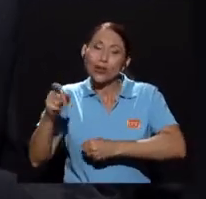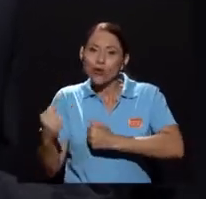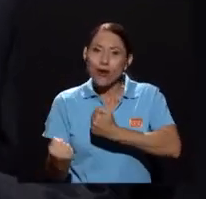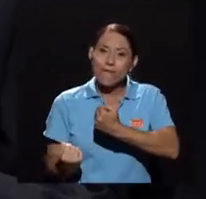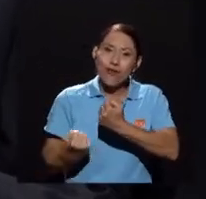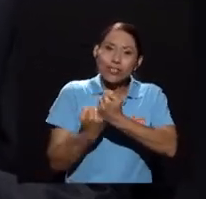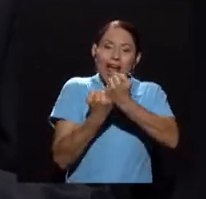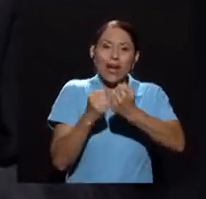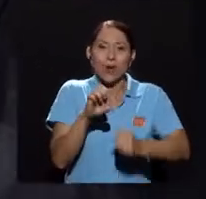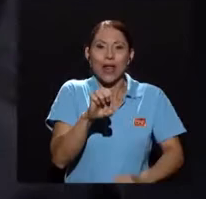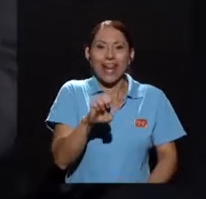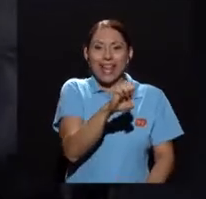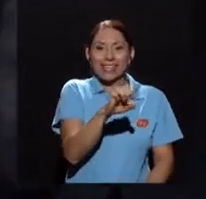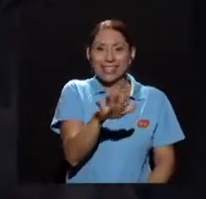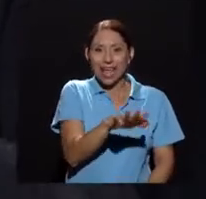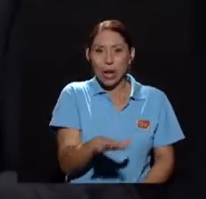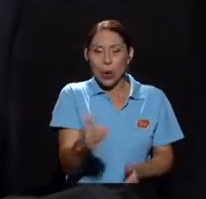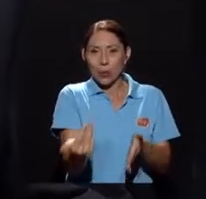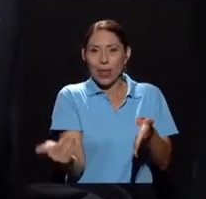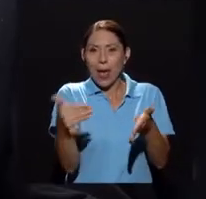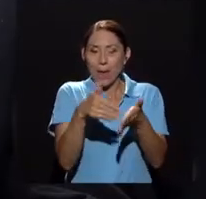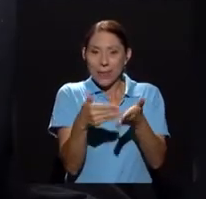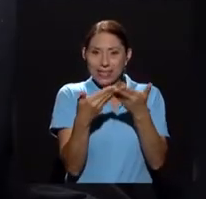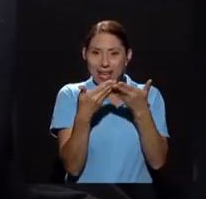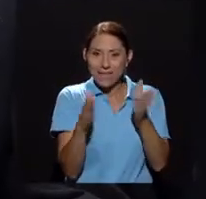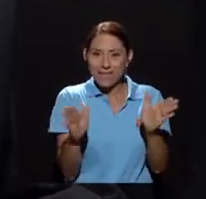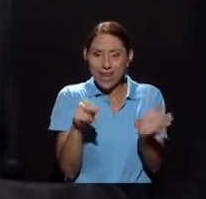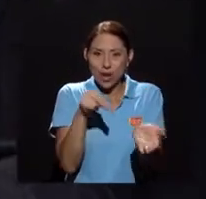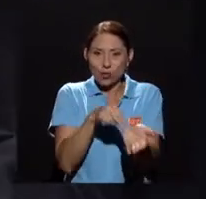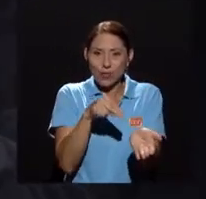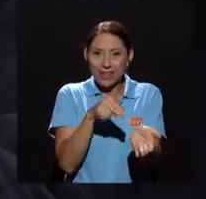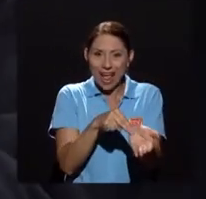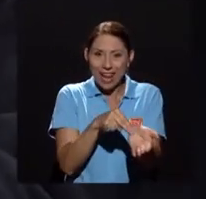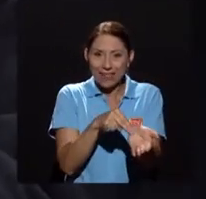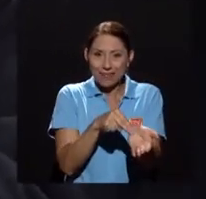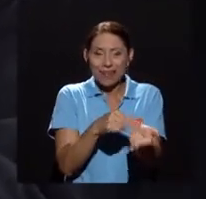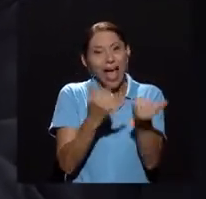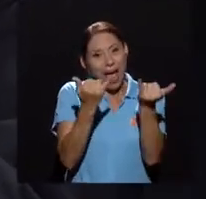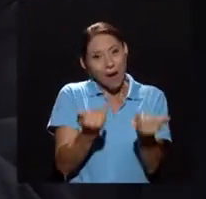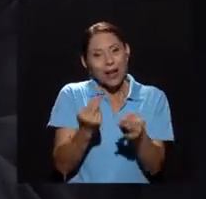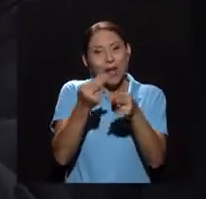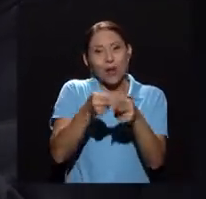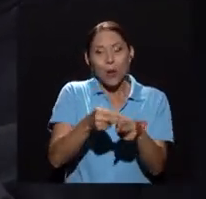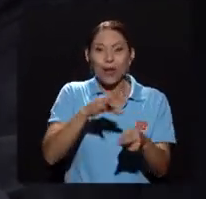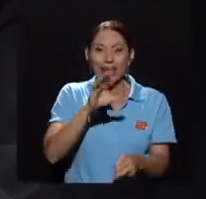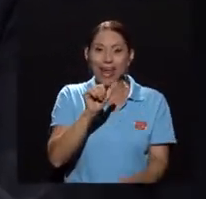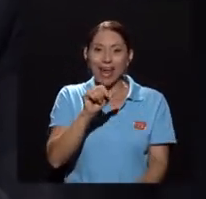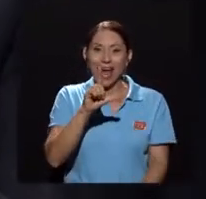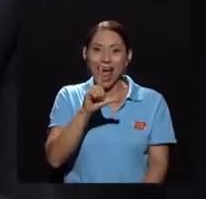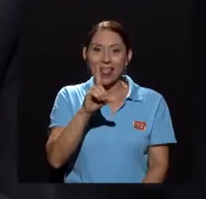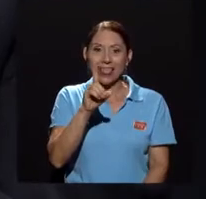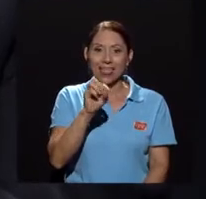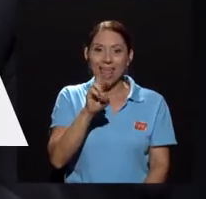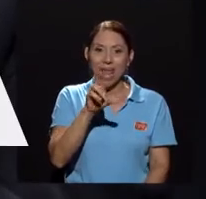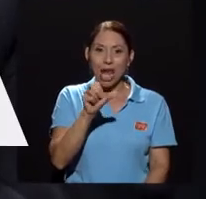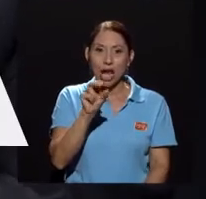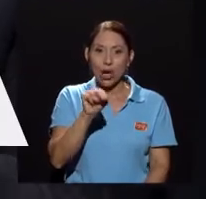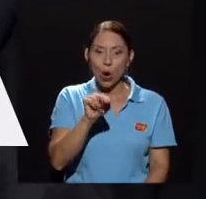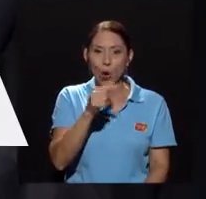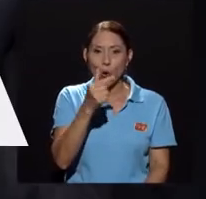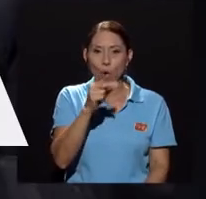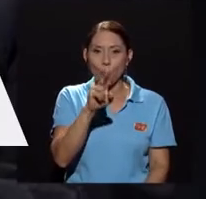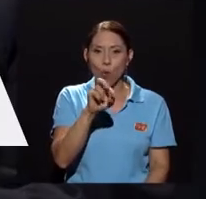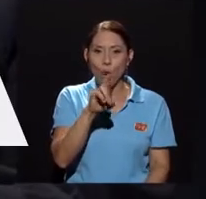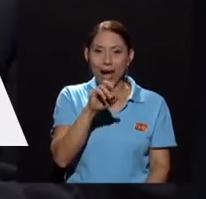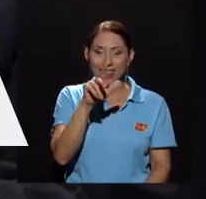este y volver a abrir el hospital ahora con el nombre calderón guardia con el objeto de en realidad tener